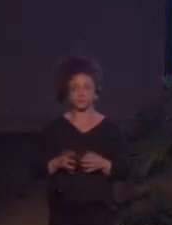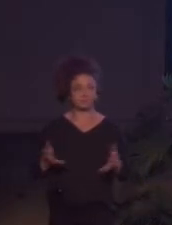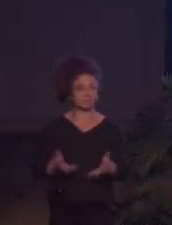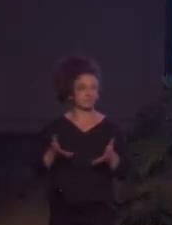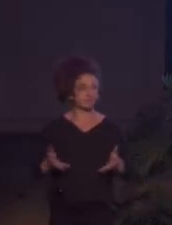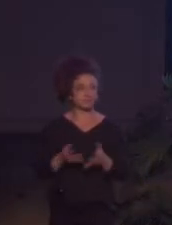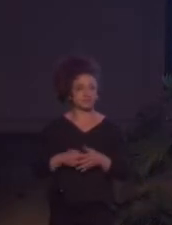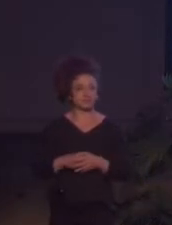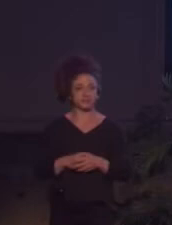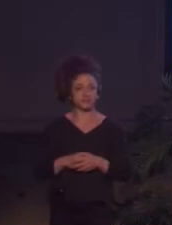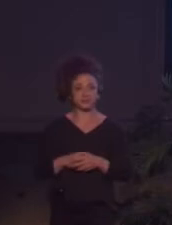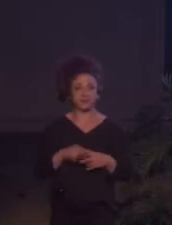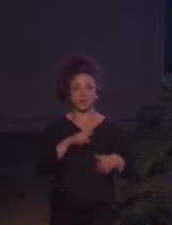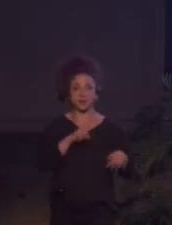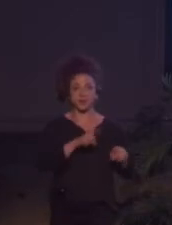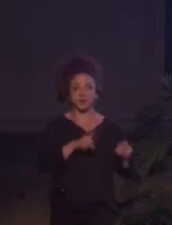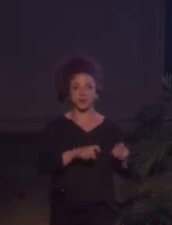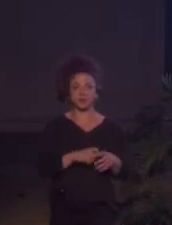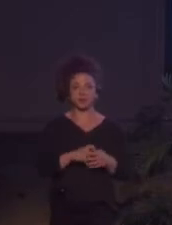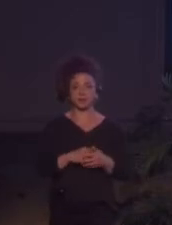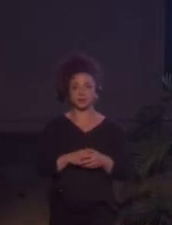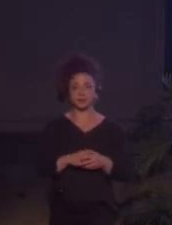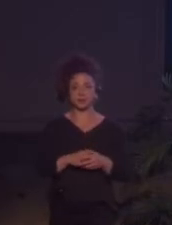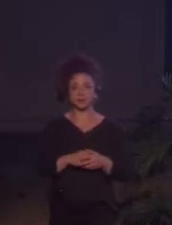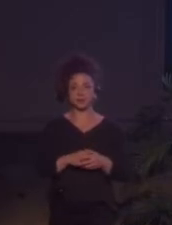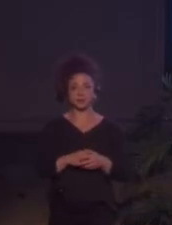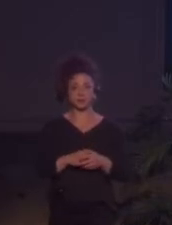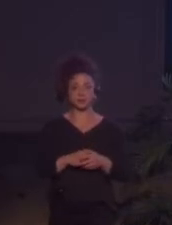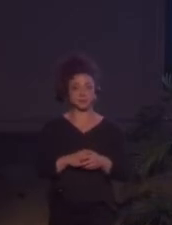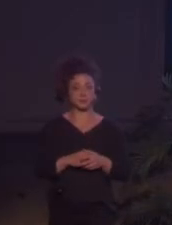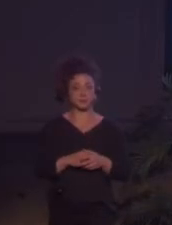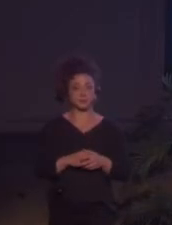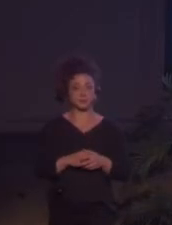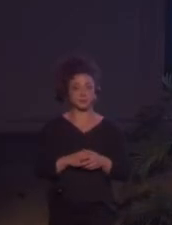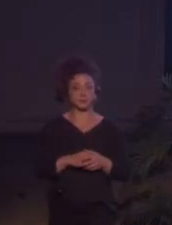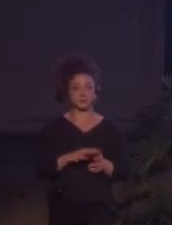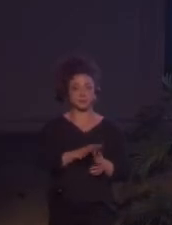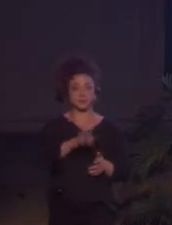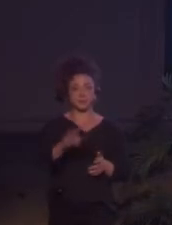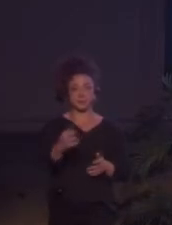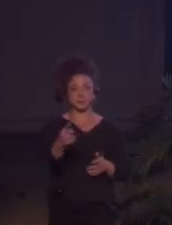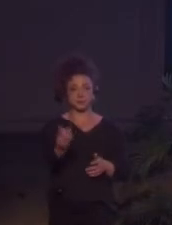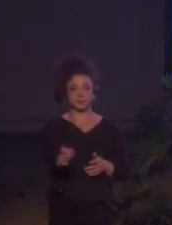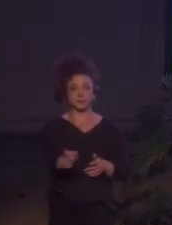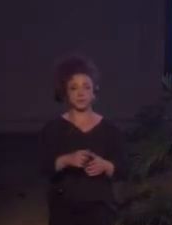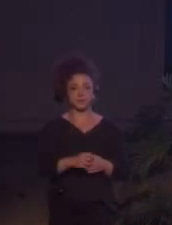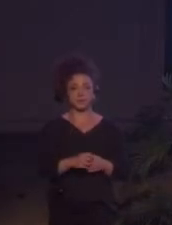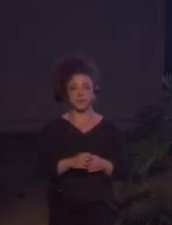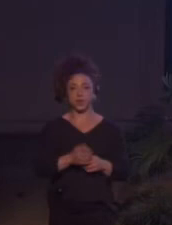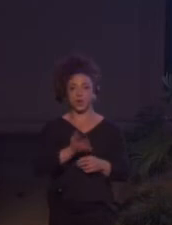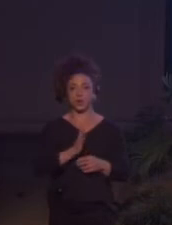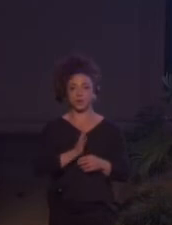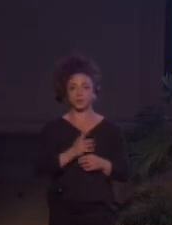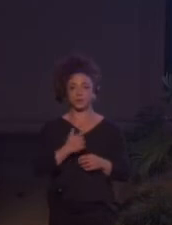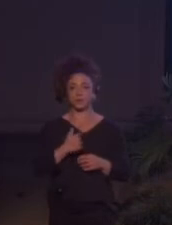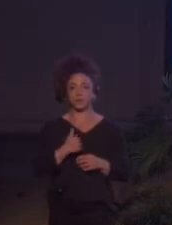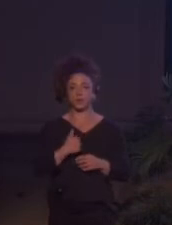Animatu. Aprobetxatu. Opa. Bueno, yo